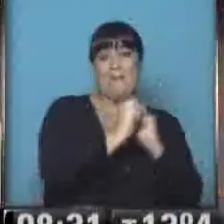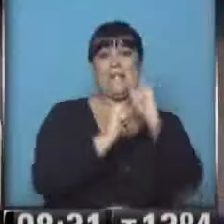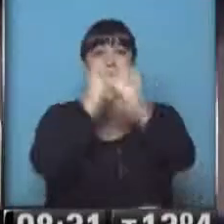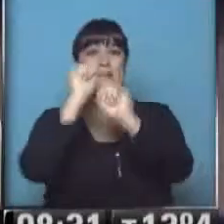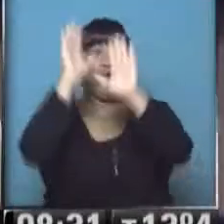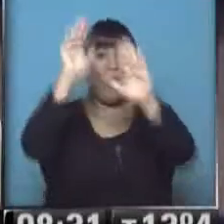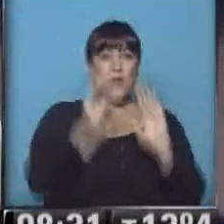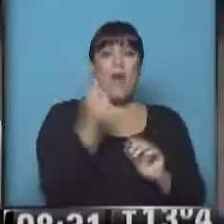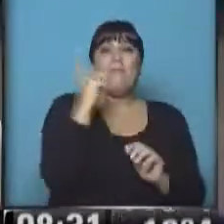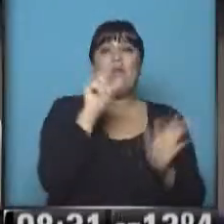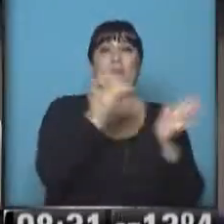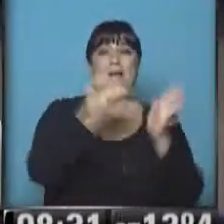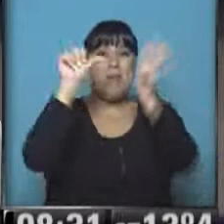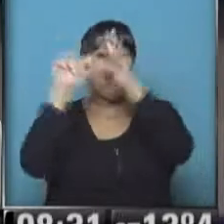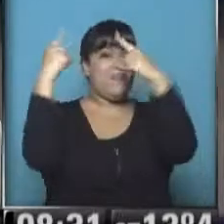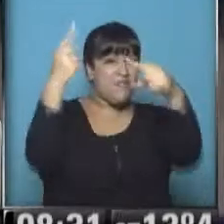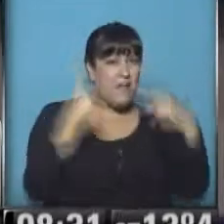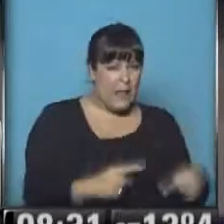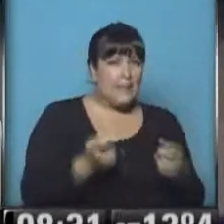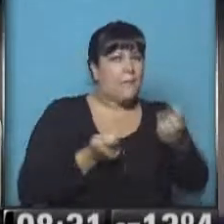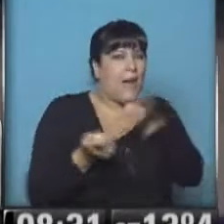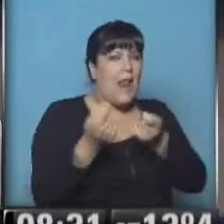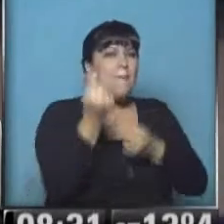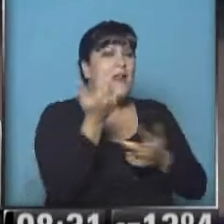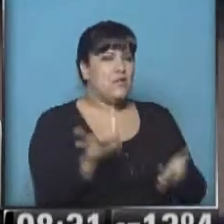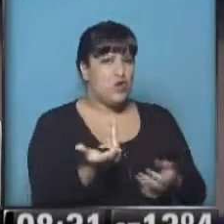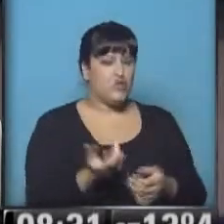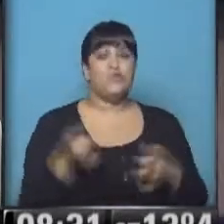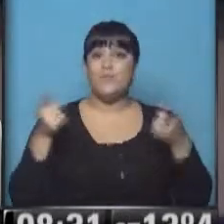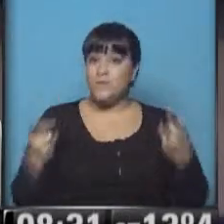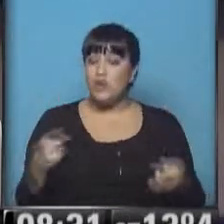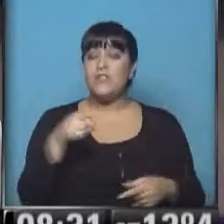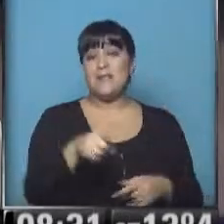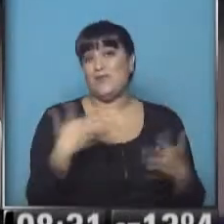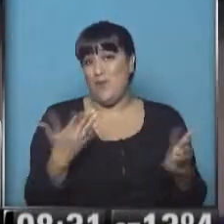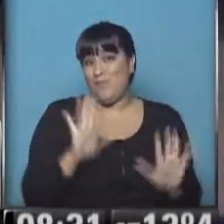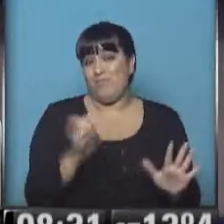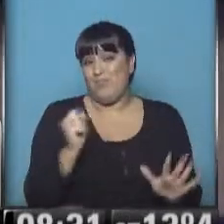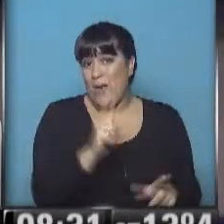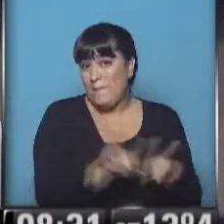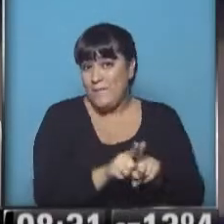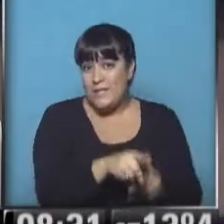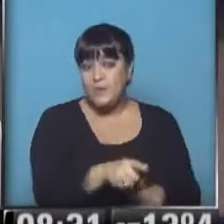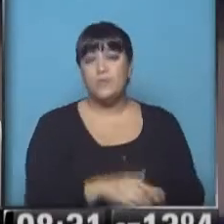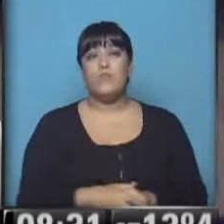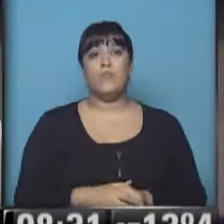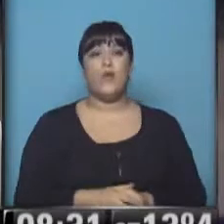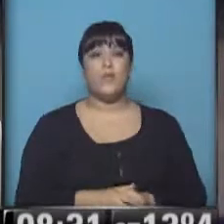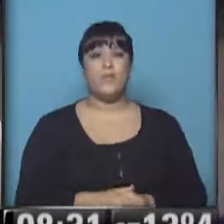tratar de manejar maniobrar con el tema los precios y efectivamente es lo que ocurre cuando se